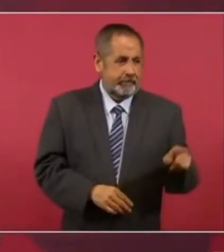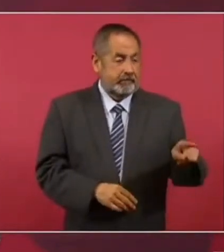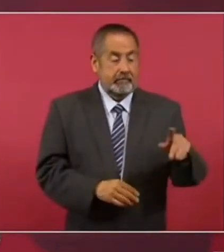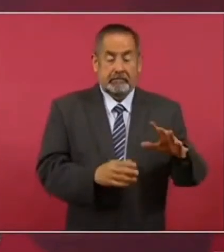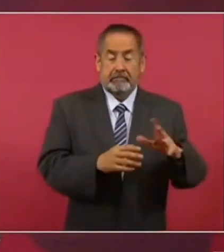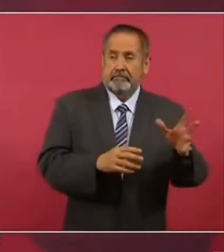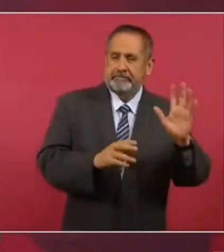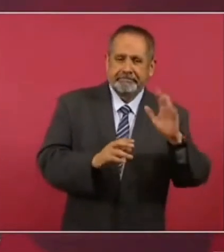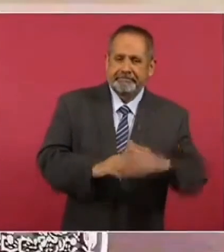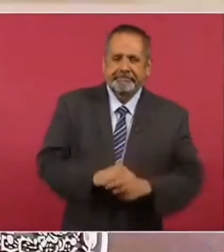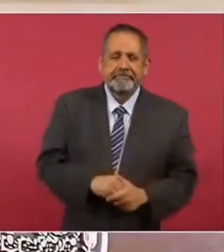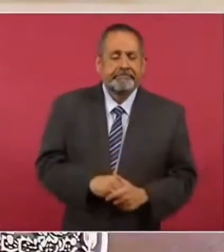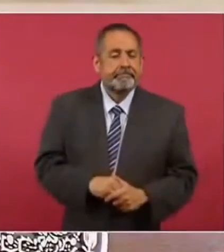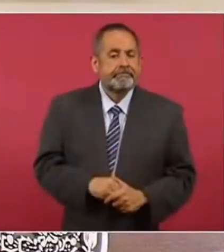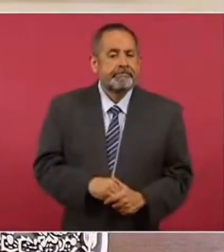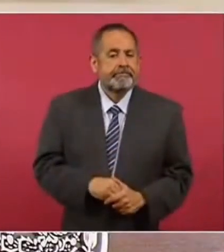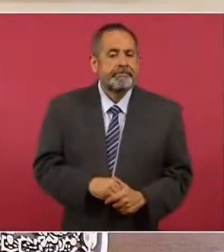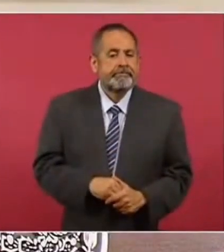maestros,